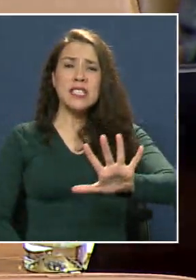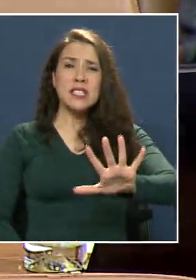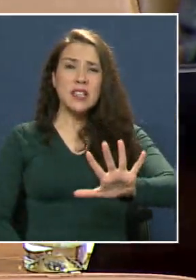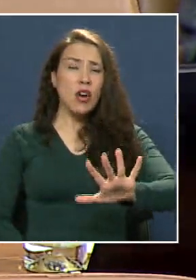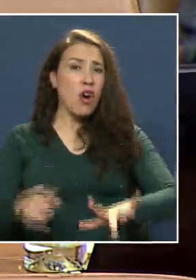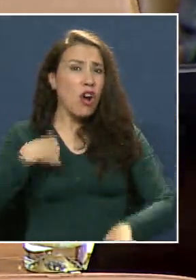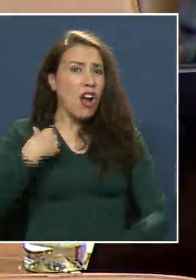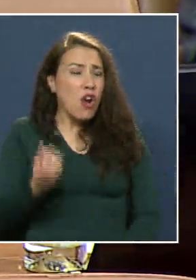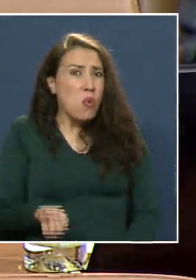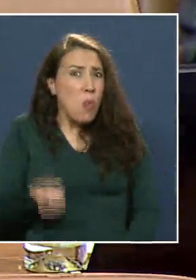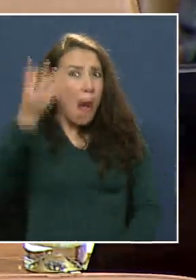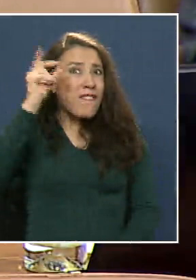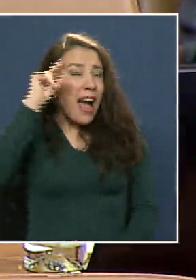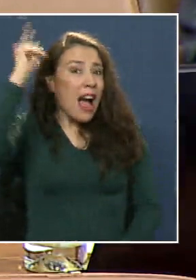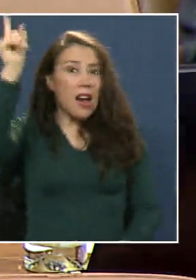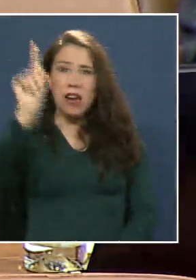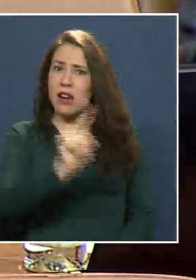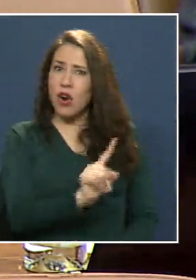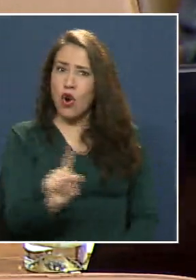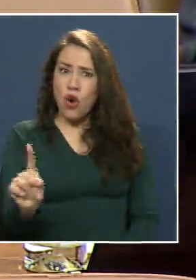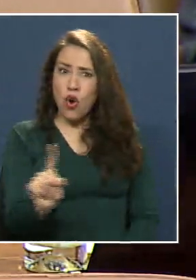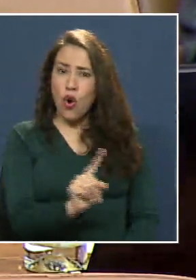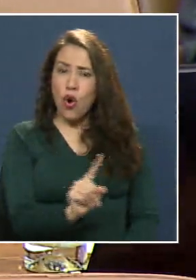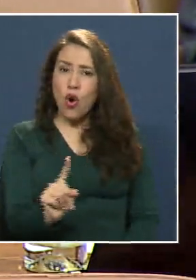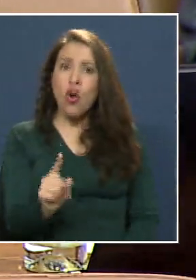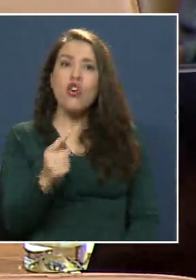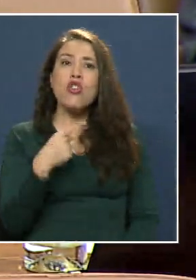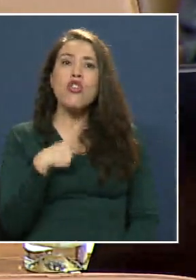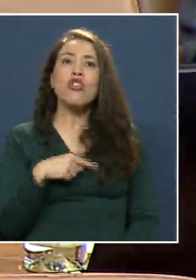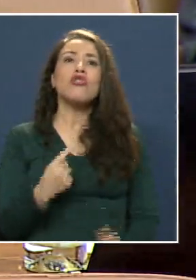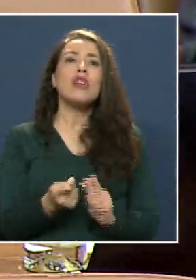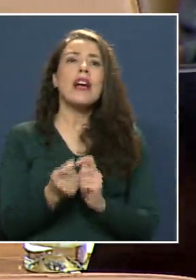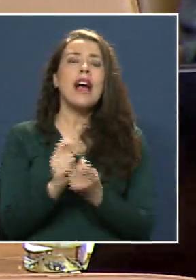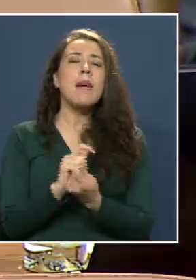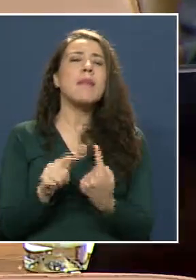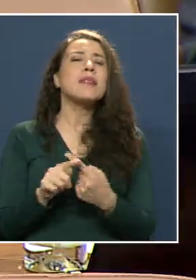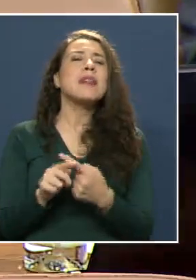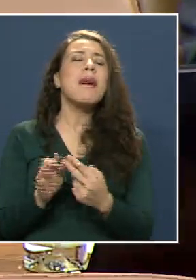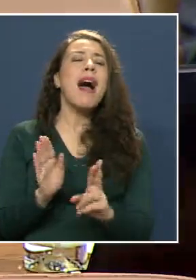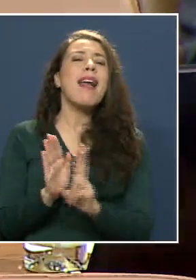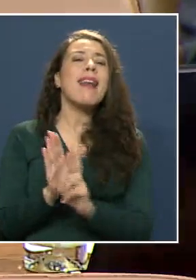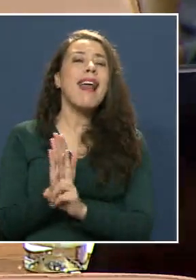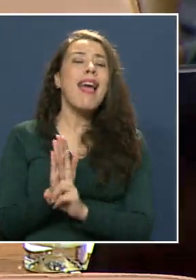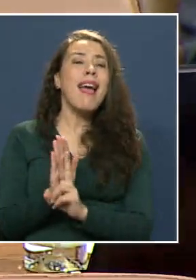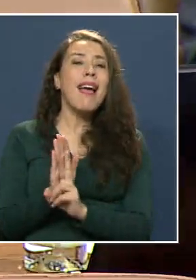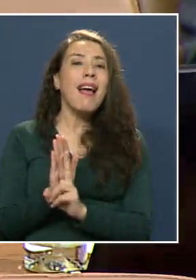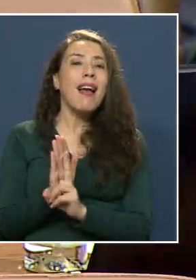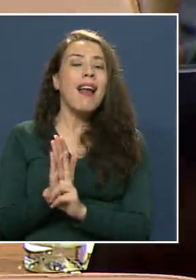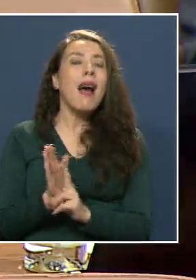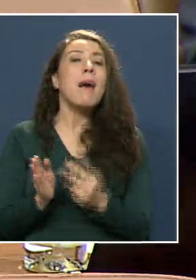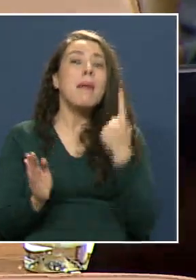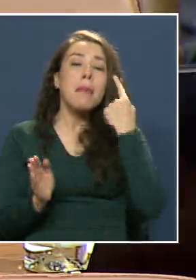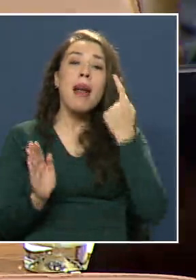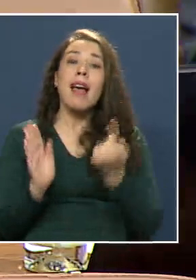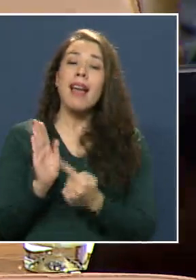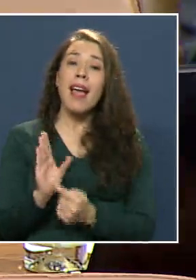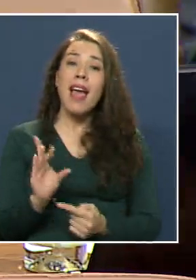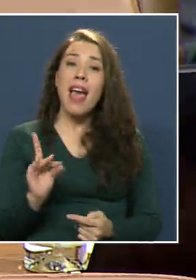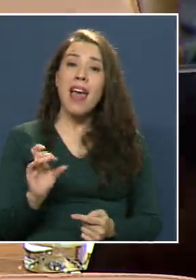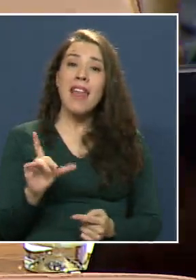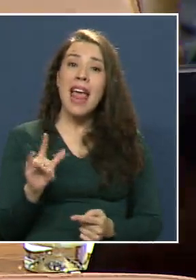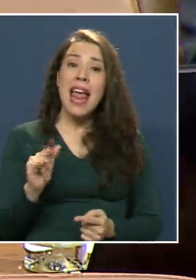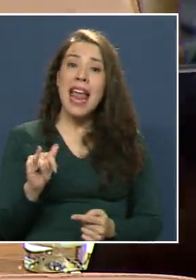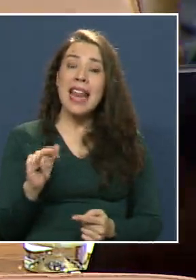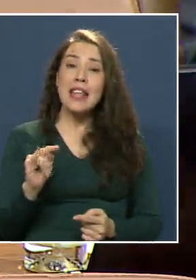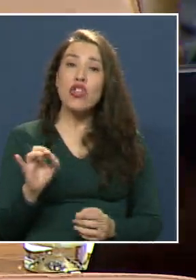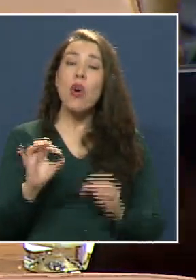estamos creando un tipo penal nuevo. Estamos alterando una regla procesal para que estos delitos se puedan investigar